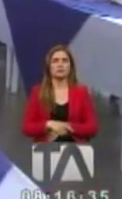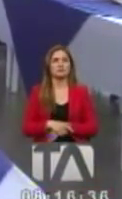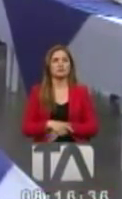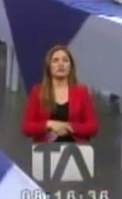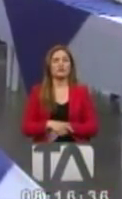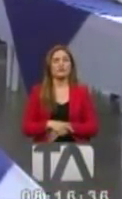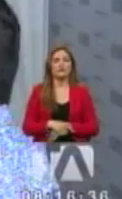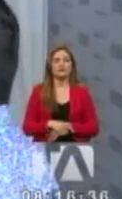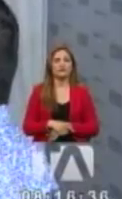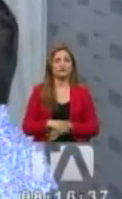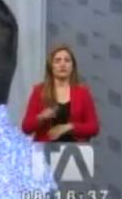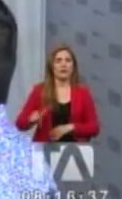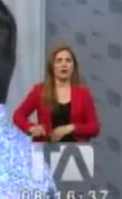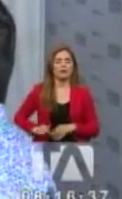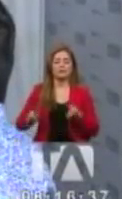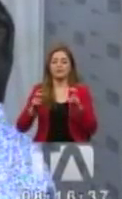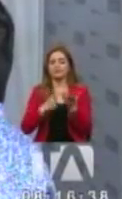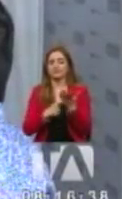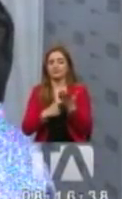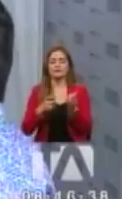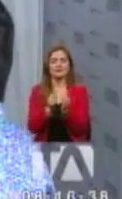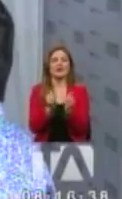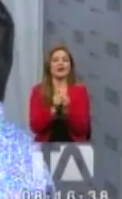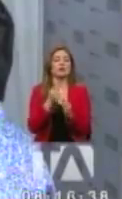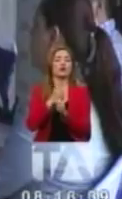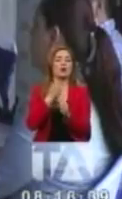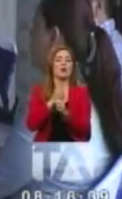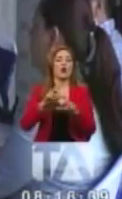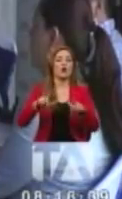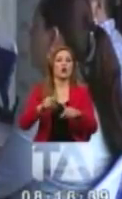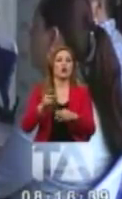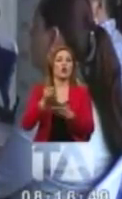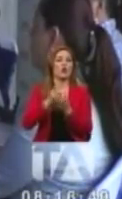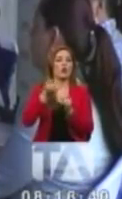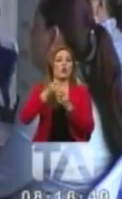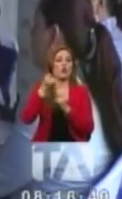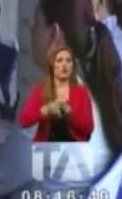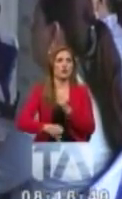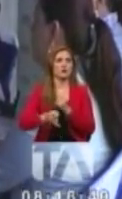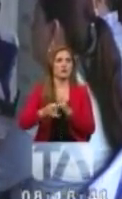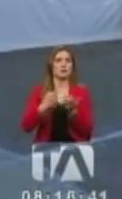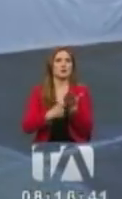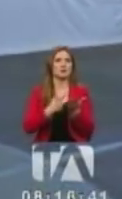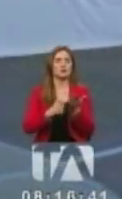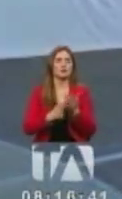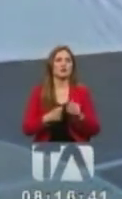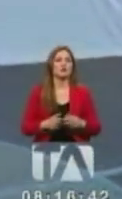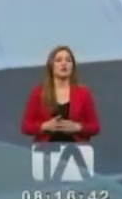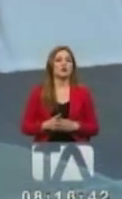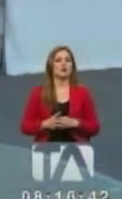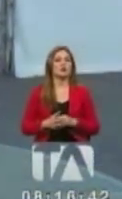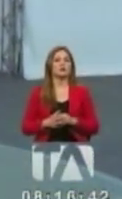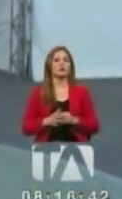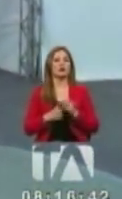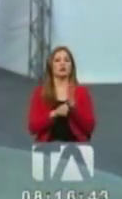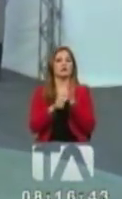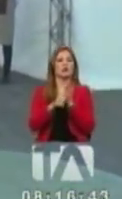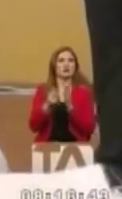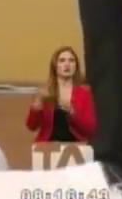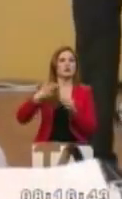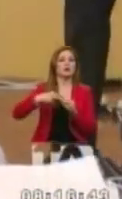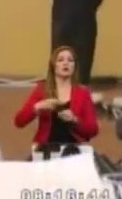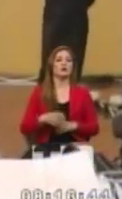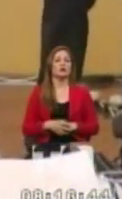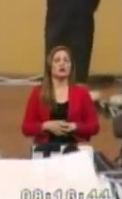el tema salud en morona santiago fue tratado en el último gabinete ampliado que se cumplió la semana pasada en macas al mismo asistió la ministra de esa cartera